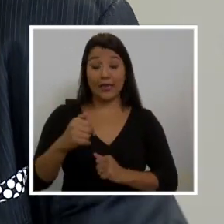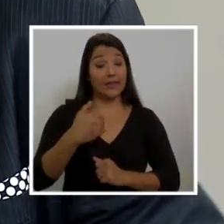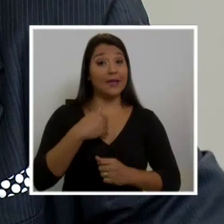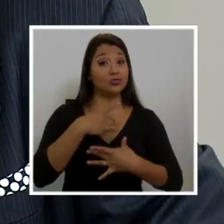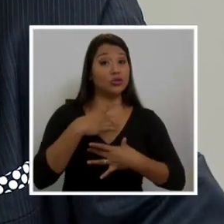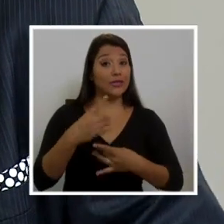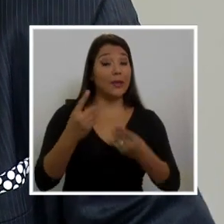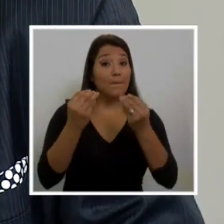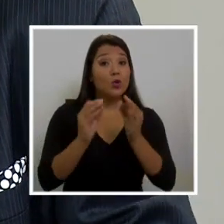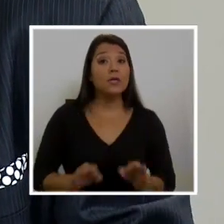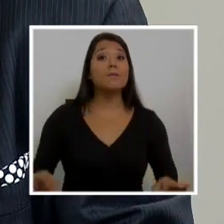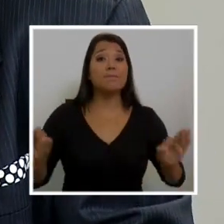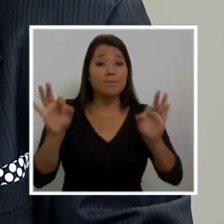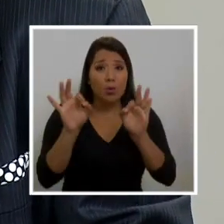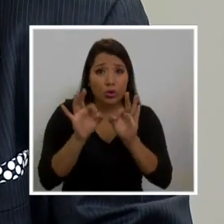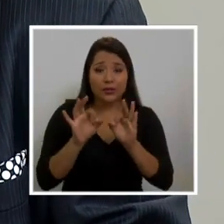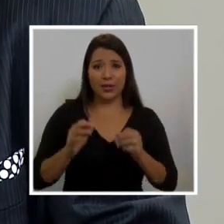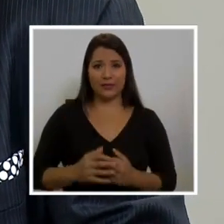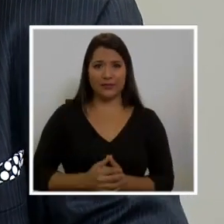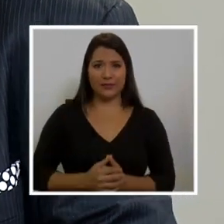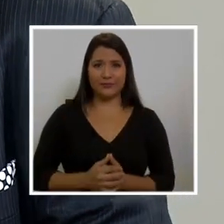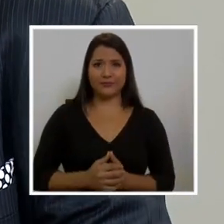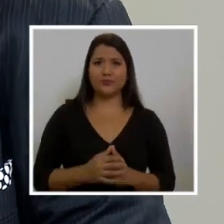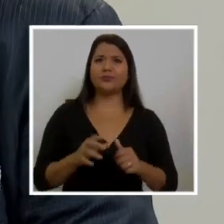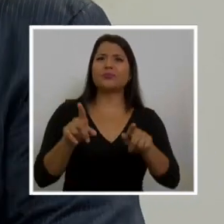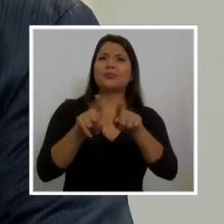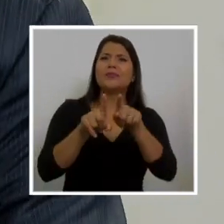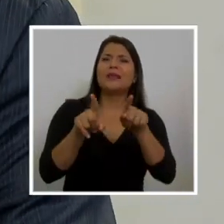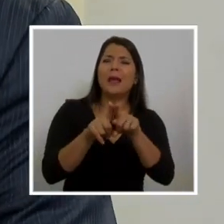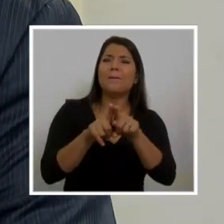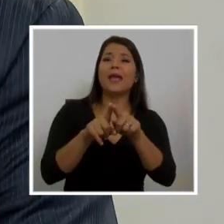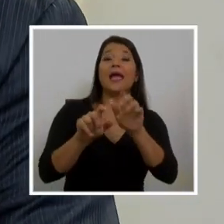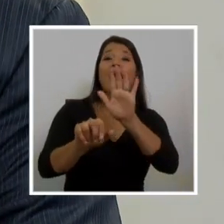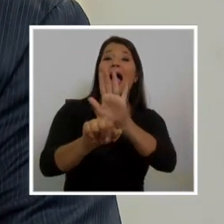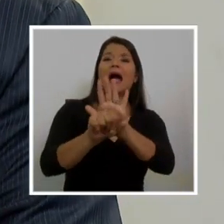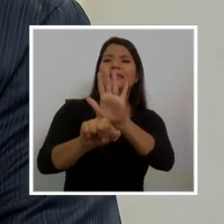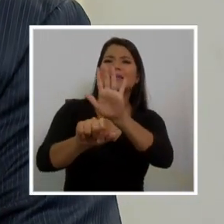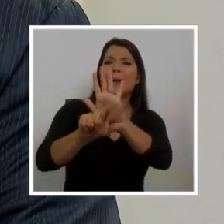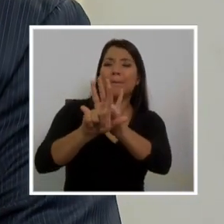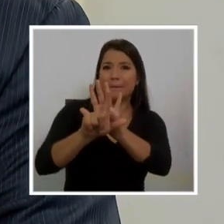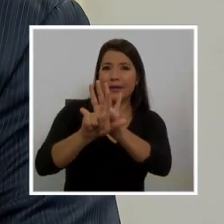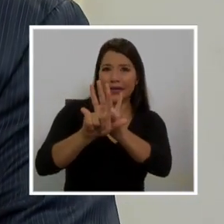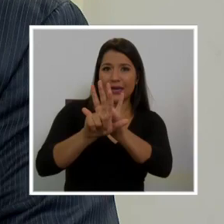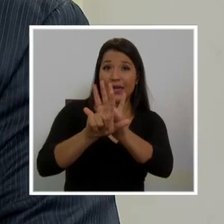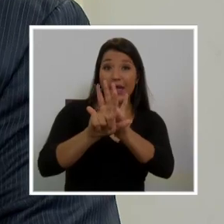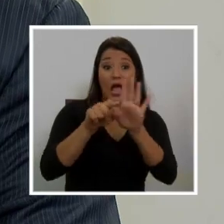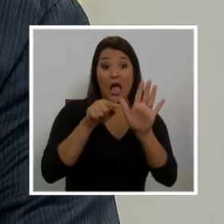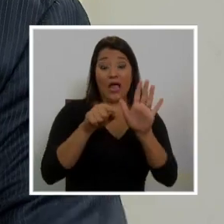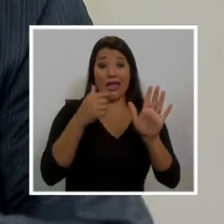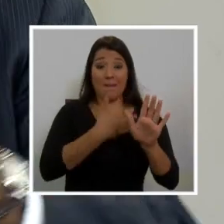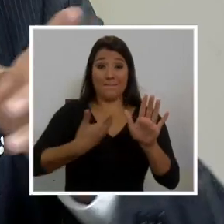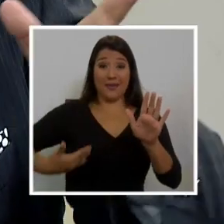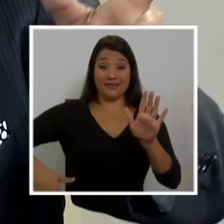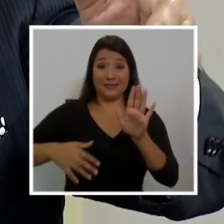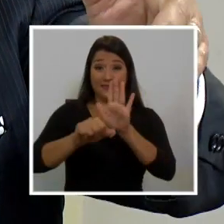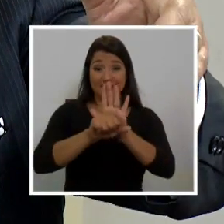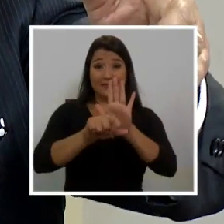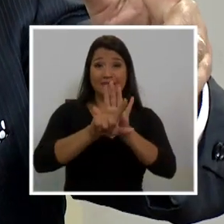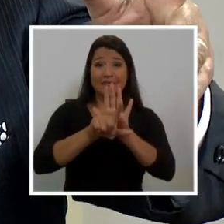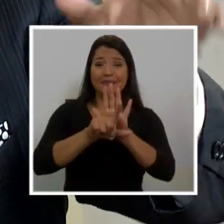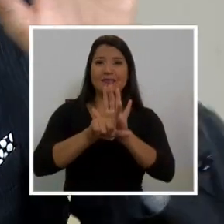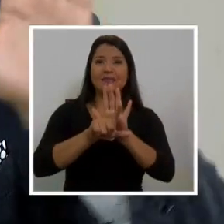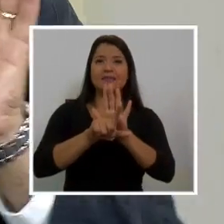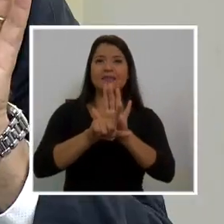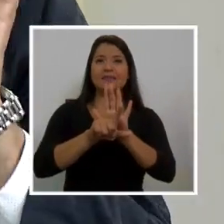esas candideces es que también la Asamblea Legislativa, ser presidente de la Asamblea Legislativa, aunque sea una